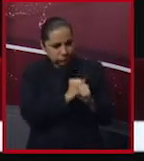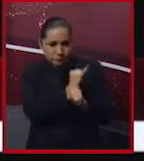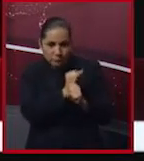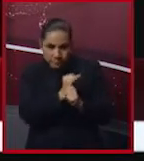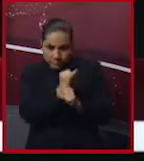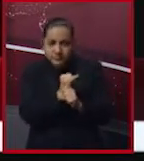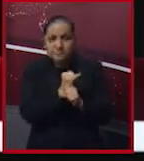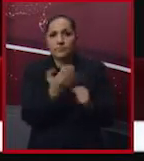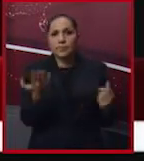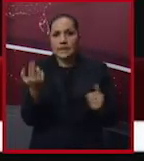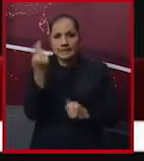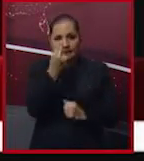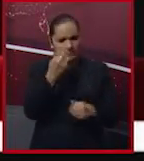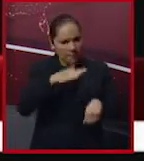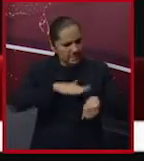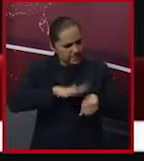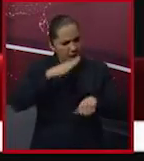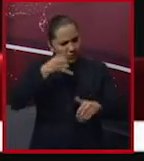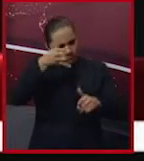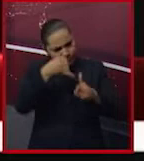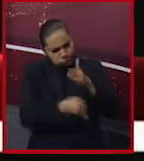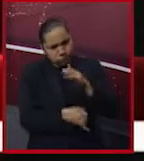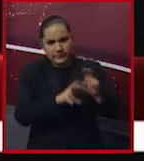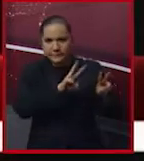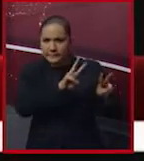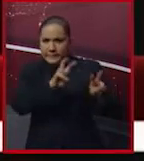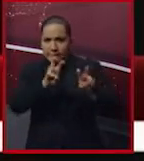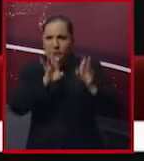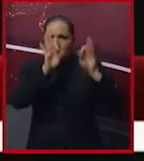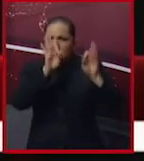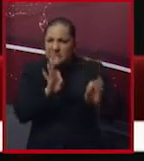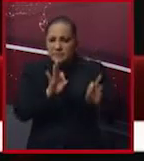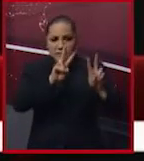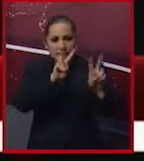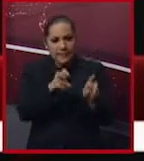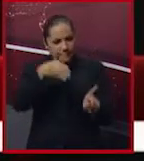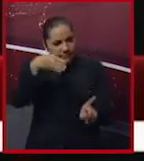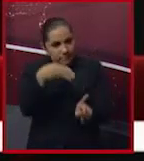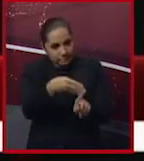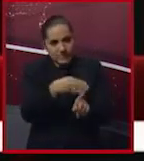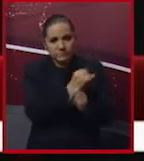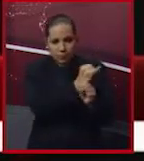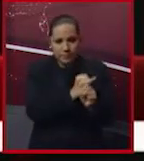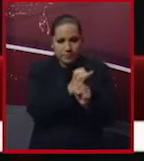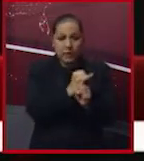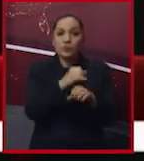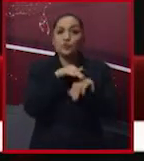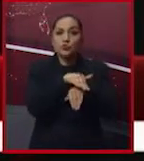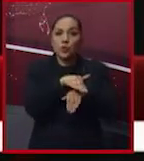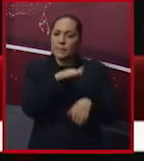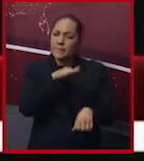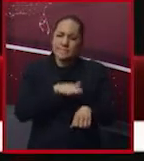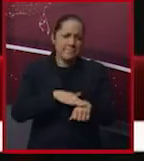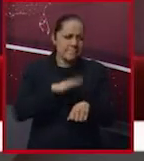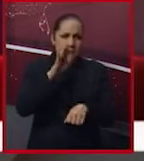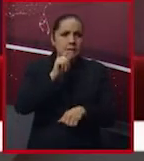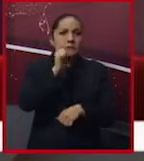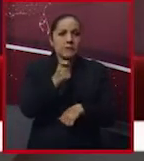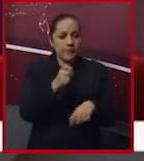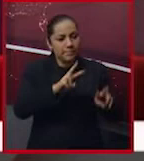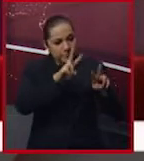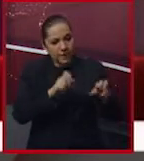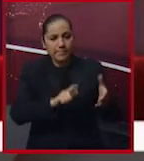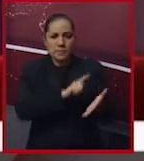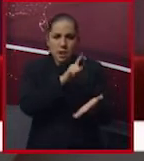de investigaciones que se hacen en temas específicos, sobre todo en el área jurídica y parlamentaria,